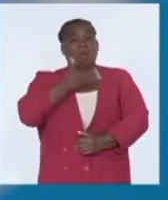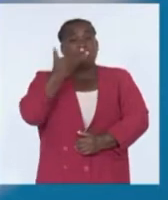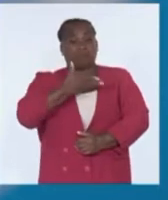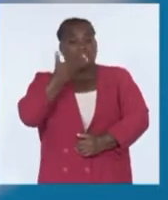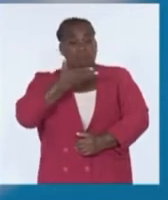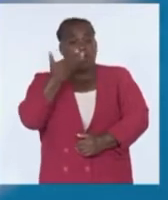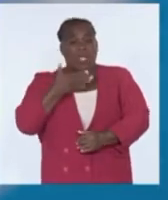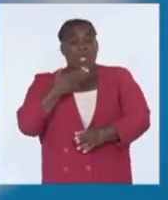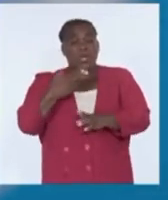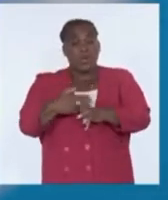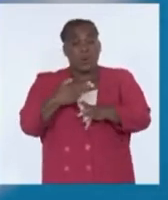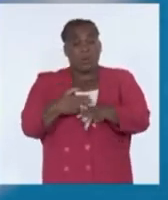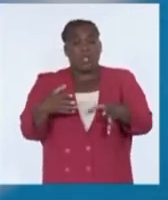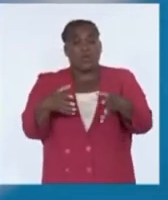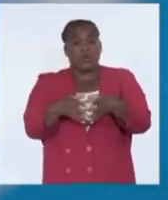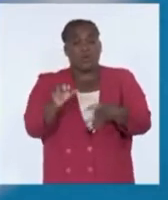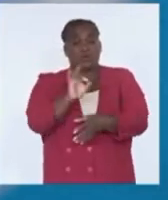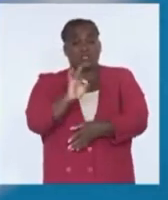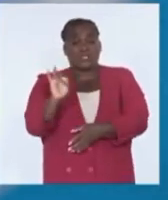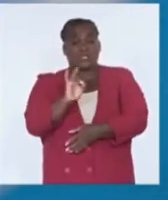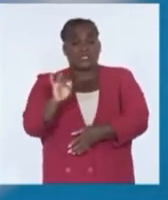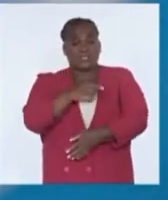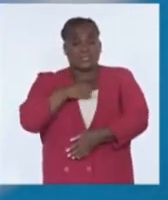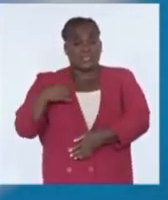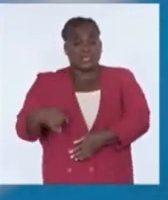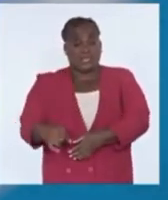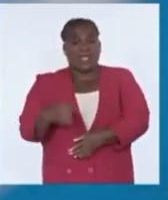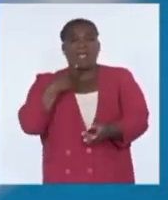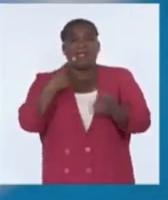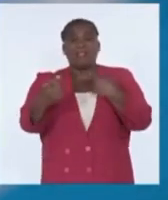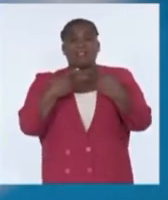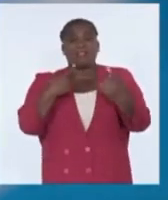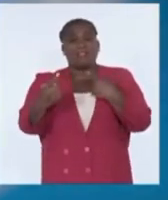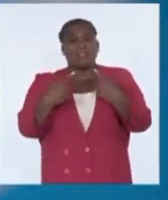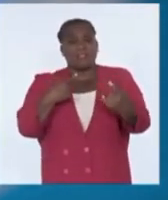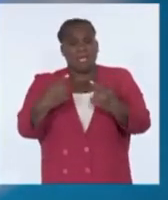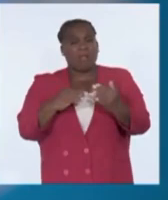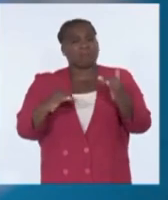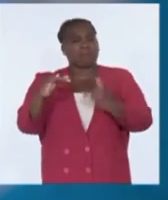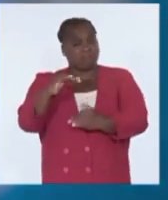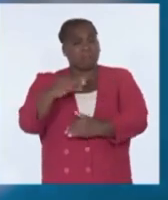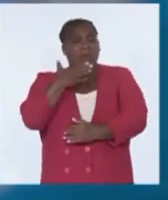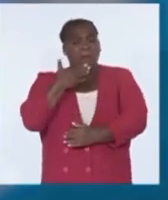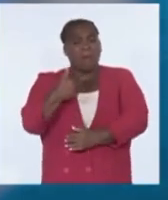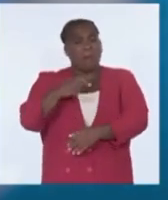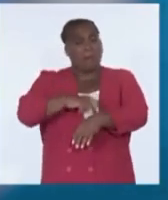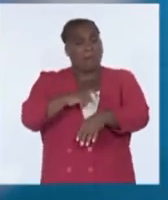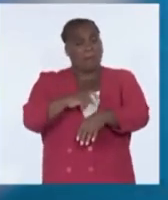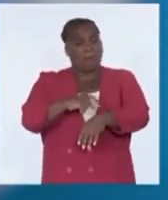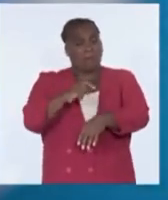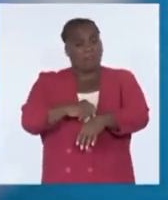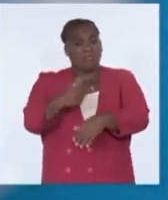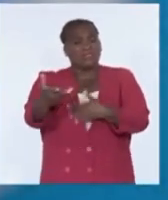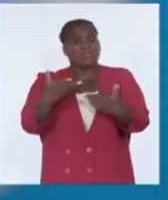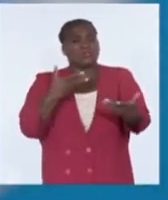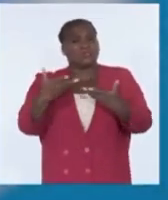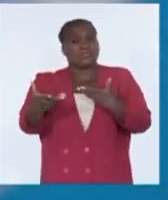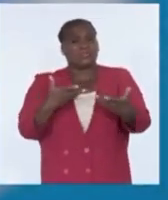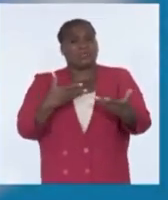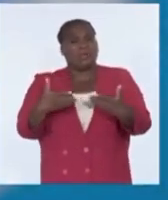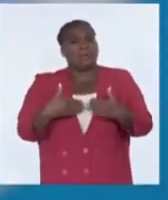grupo de los 77 y China el diálogo de alto nivel Presenta una valiosa oportunidad para el intercambio